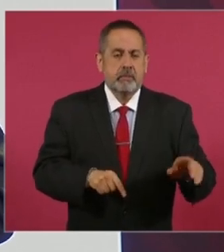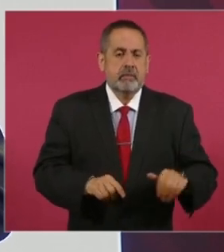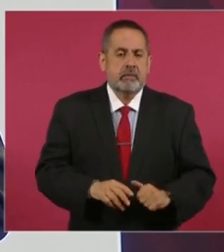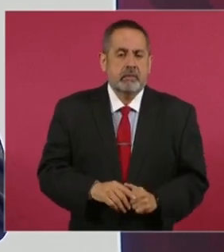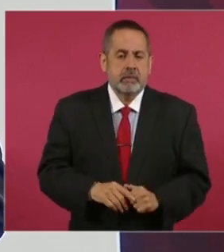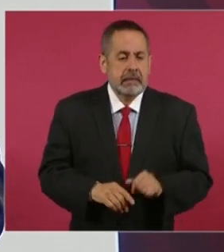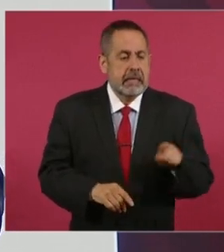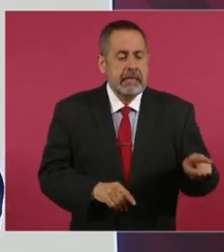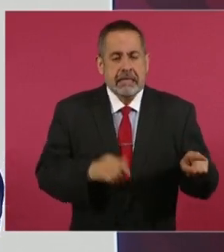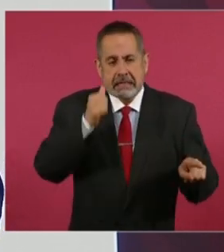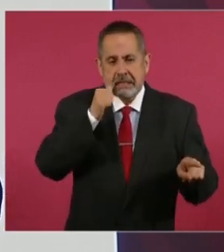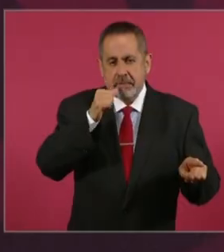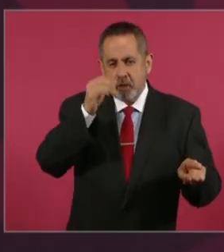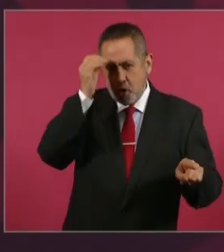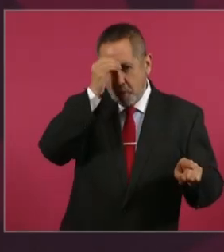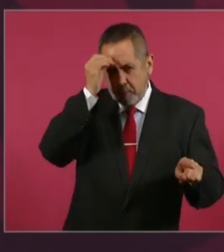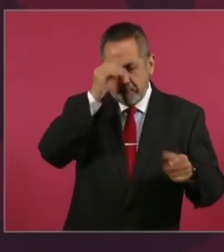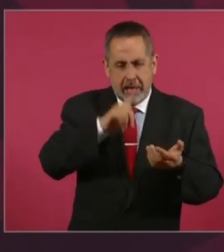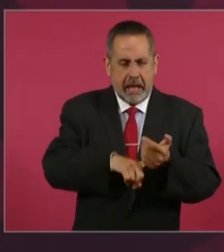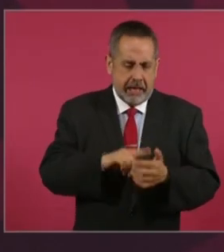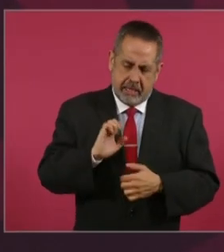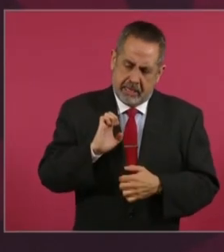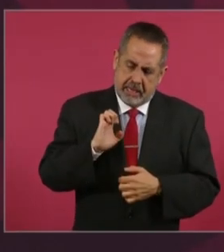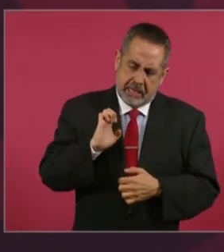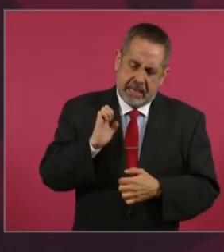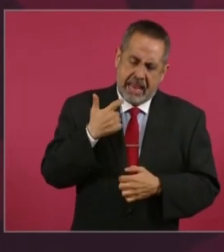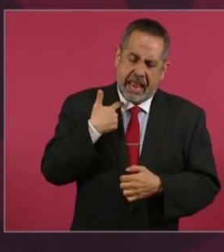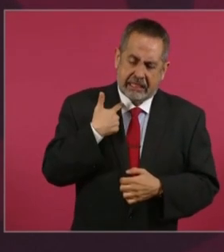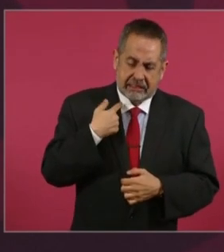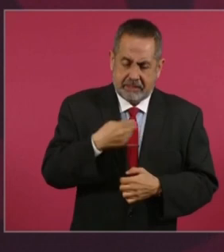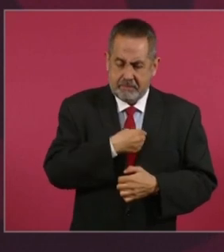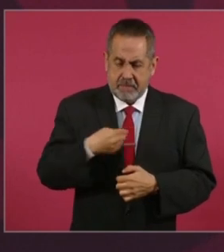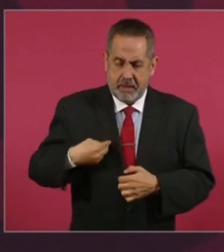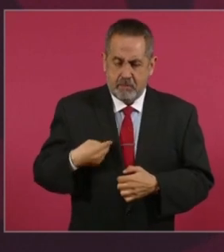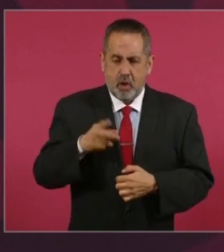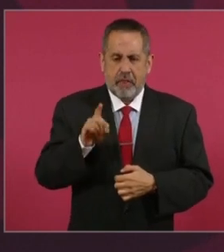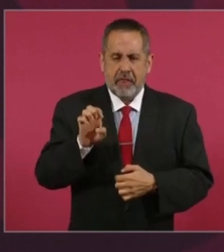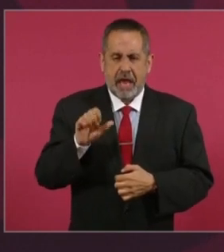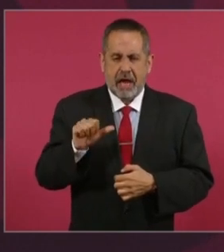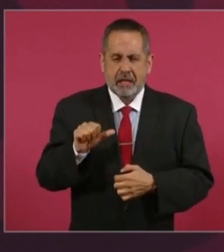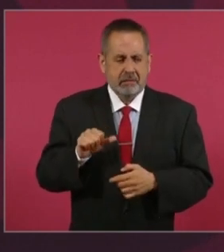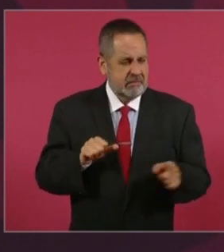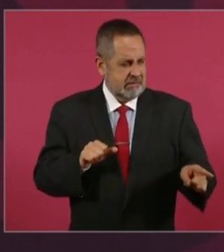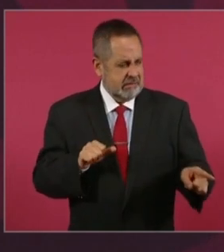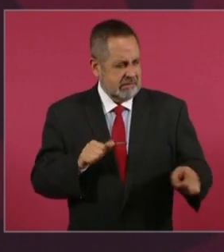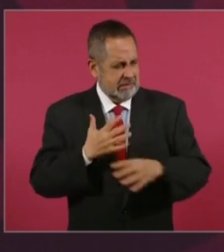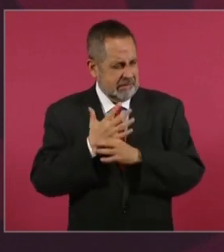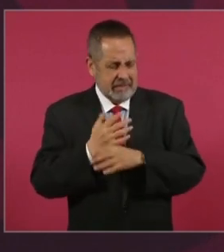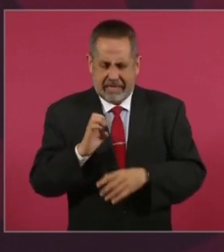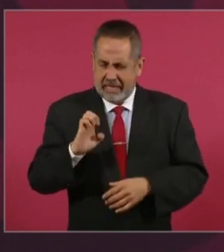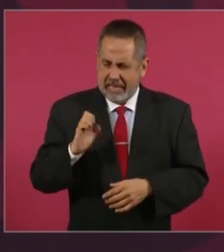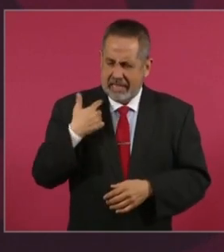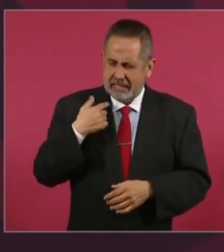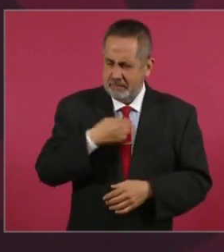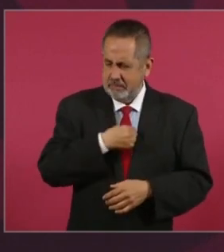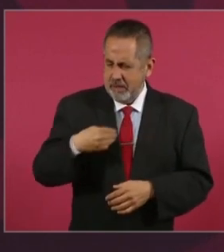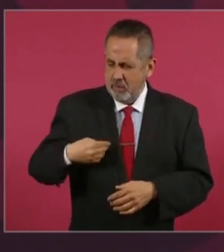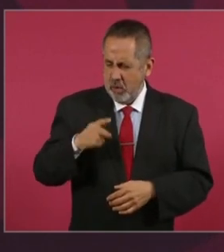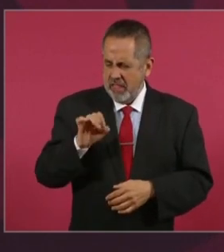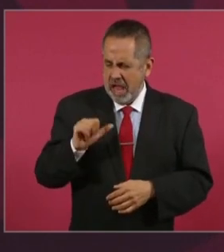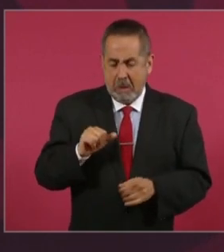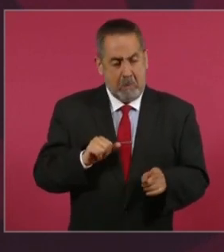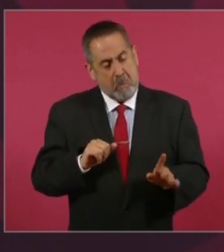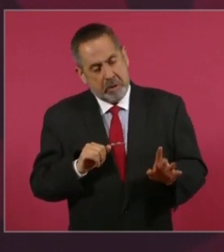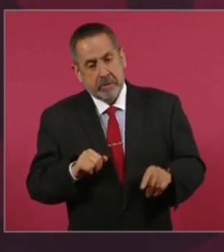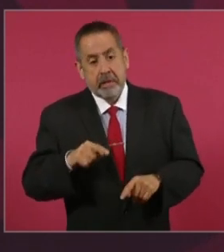siempre opina como ex miembro de la DEA y fue el primero que opinó